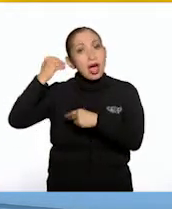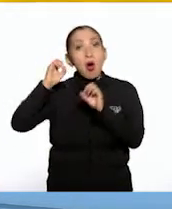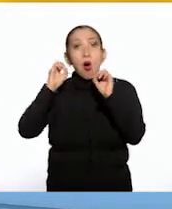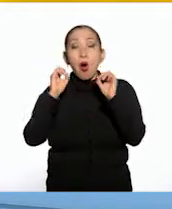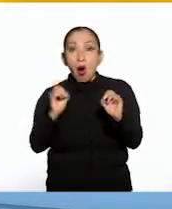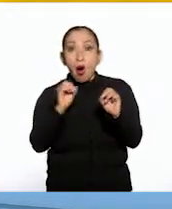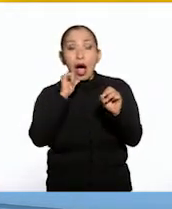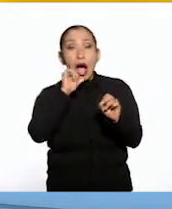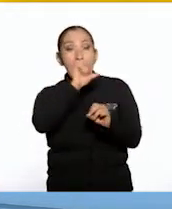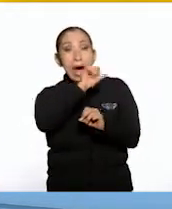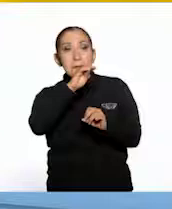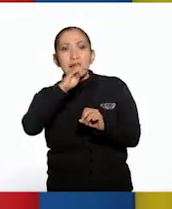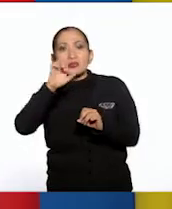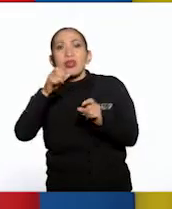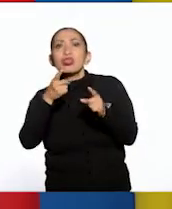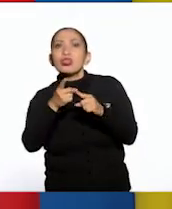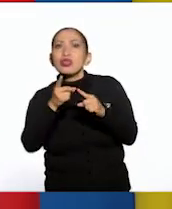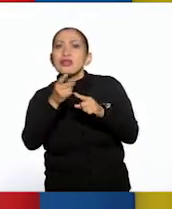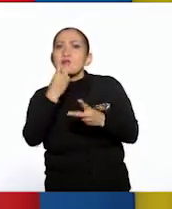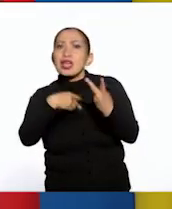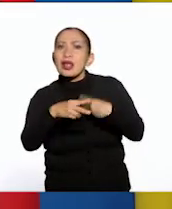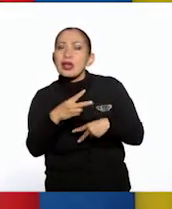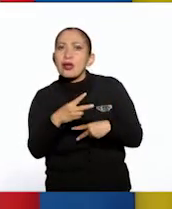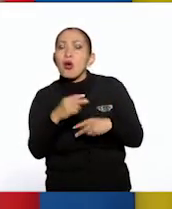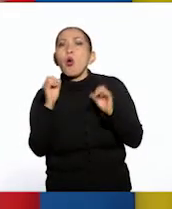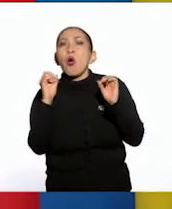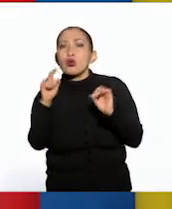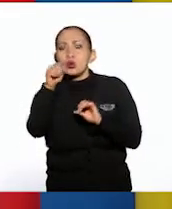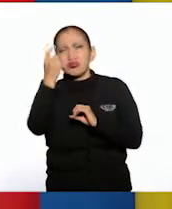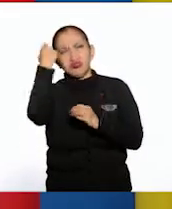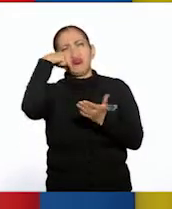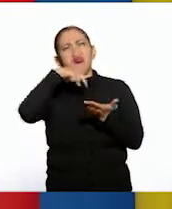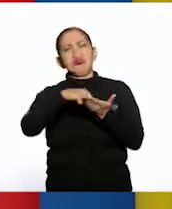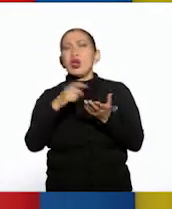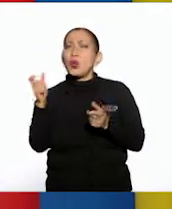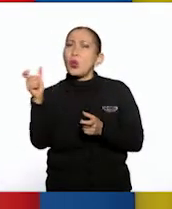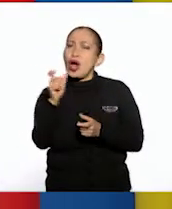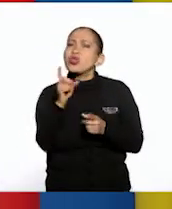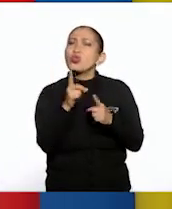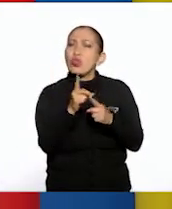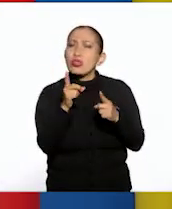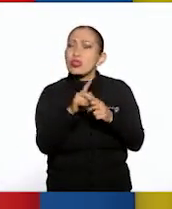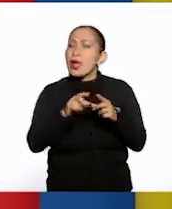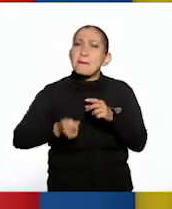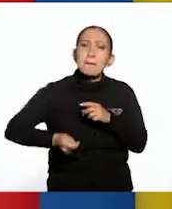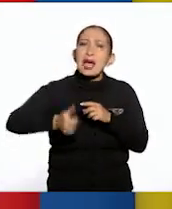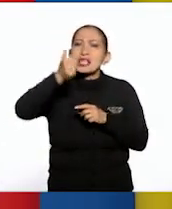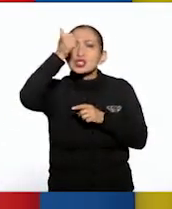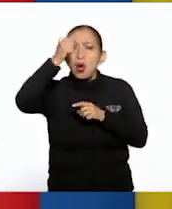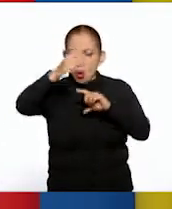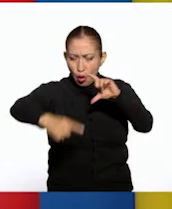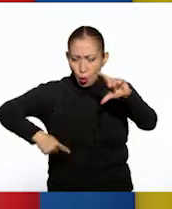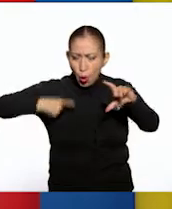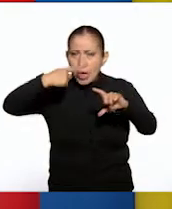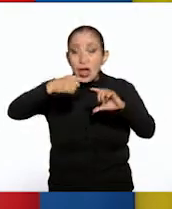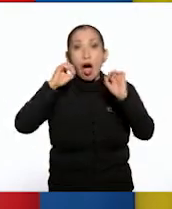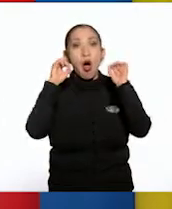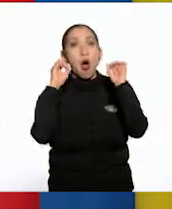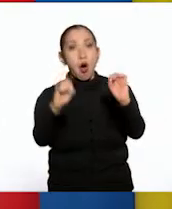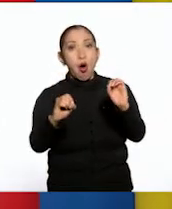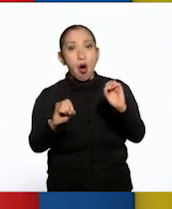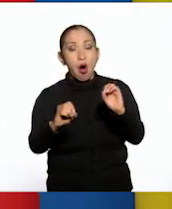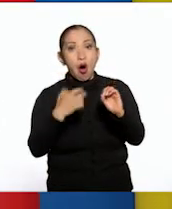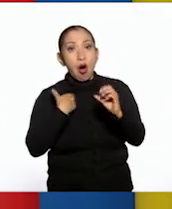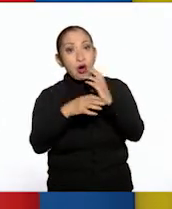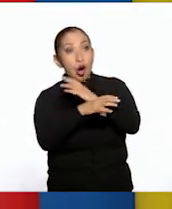de nuestro alfabeto. O quizás se han preguntado cuándo y dónde surgieron las primeras ruedas o los primeros instrumentos